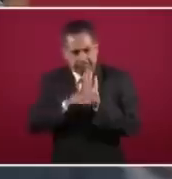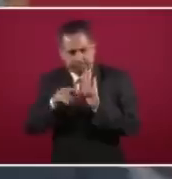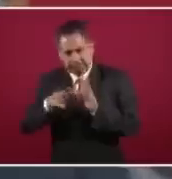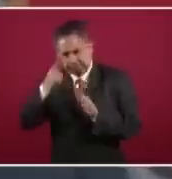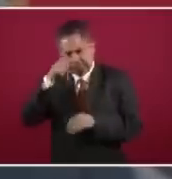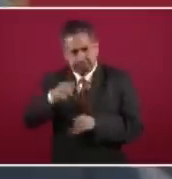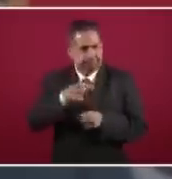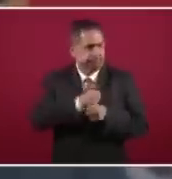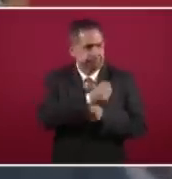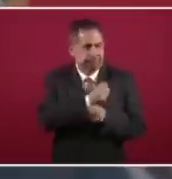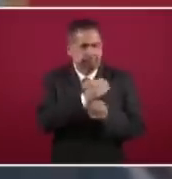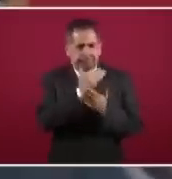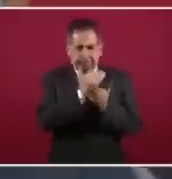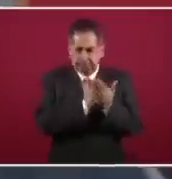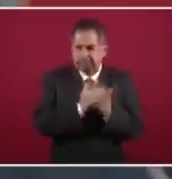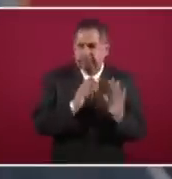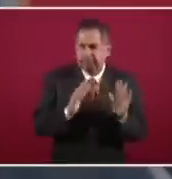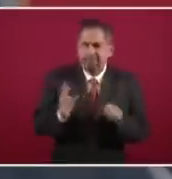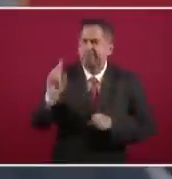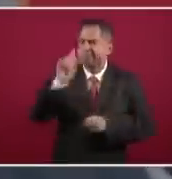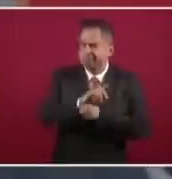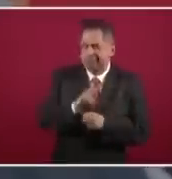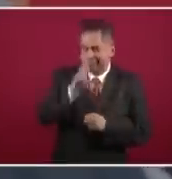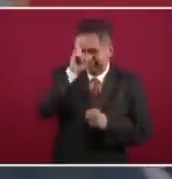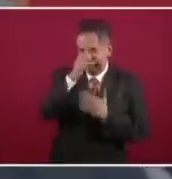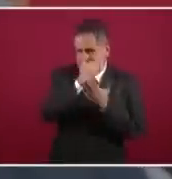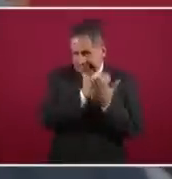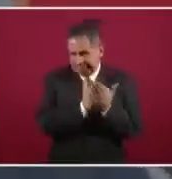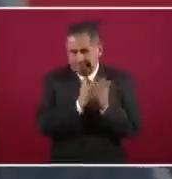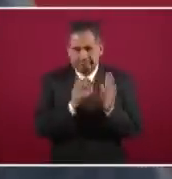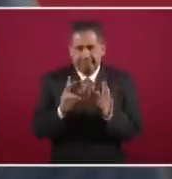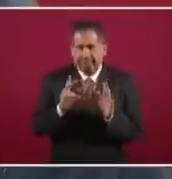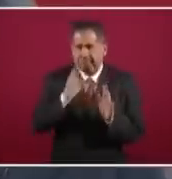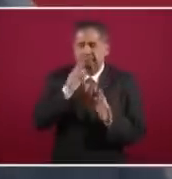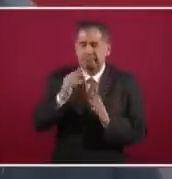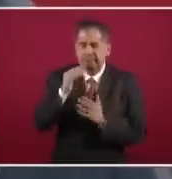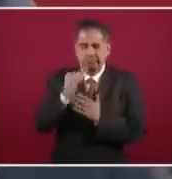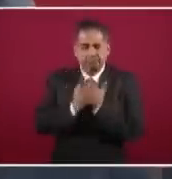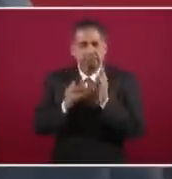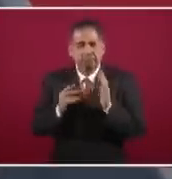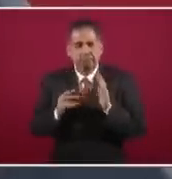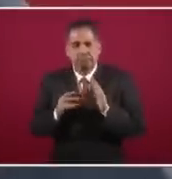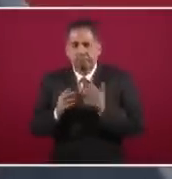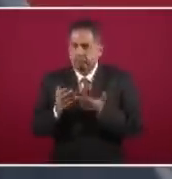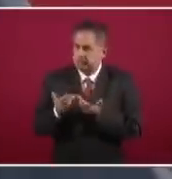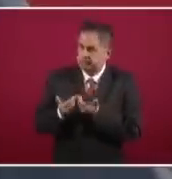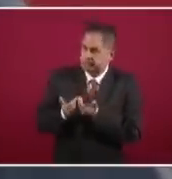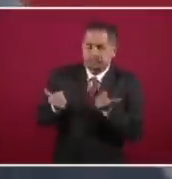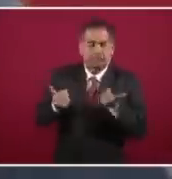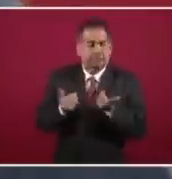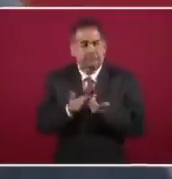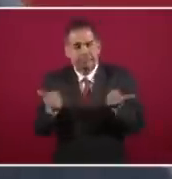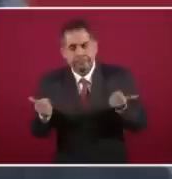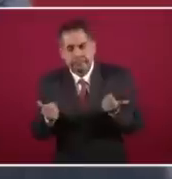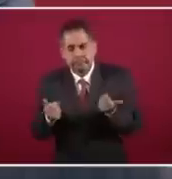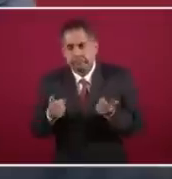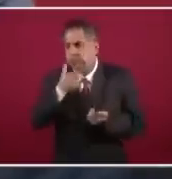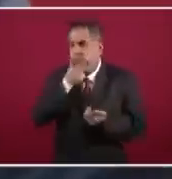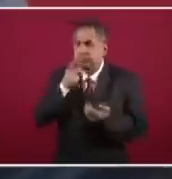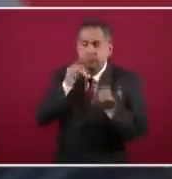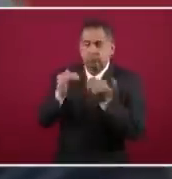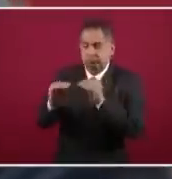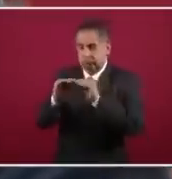contra de la violencia, que es el día de la violencia. Entonces, sí quisimos separar el tema de la